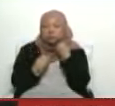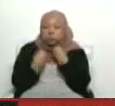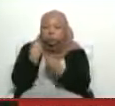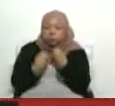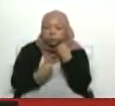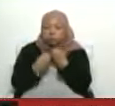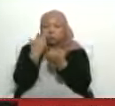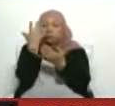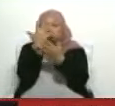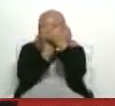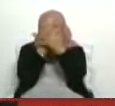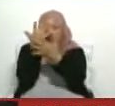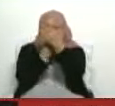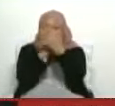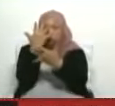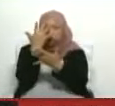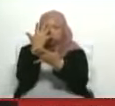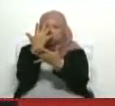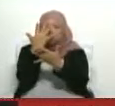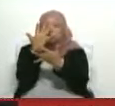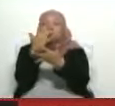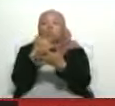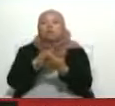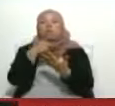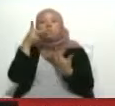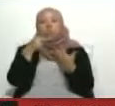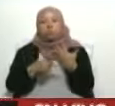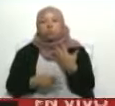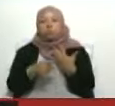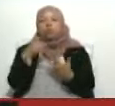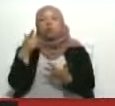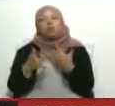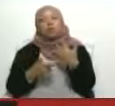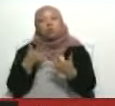ustedes bien lo saben, tiene un prólogo, tiene un